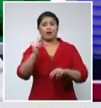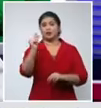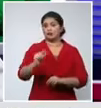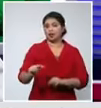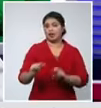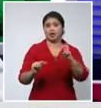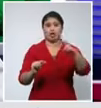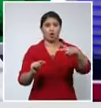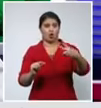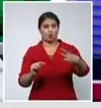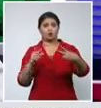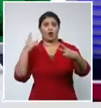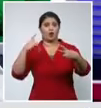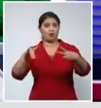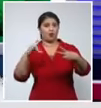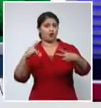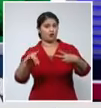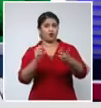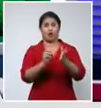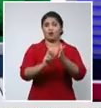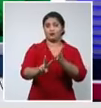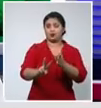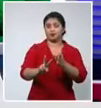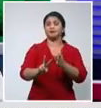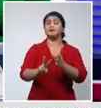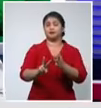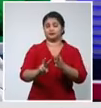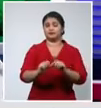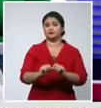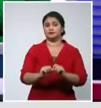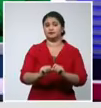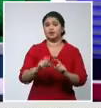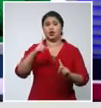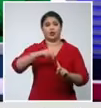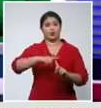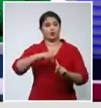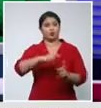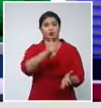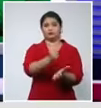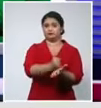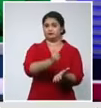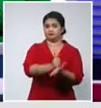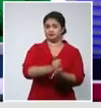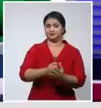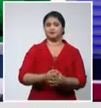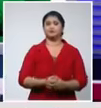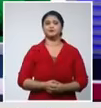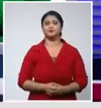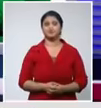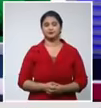Bolivia, de la provincia y el municipio de Las Tunas.